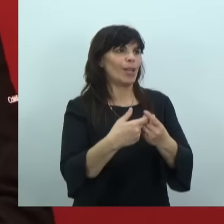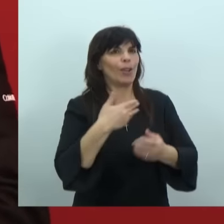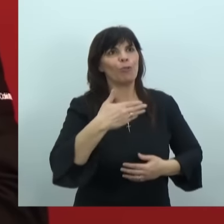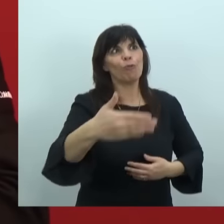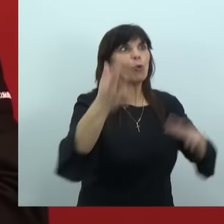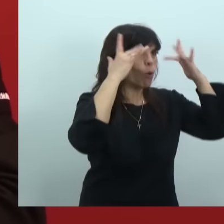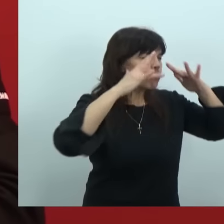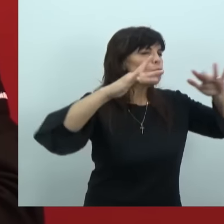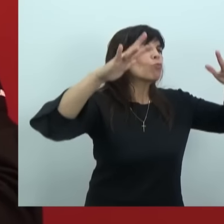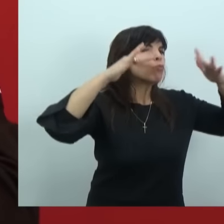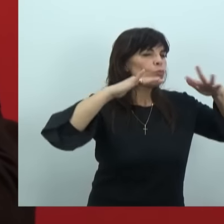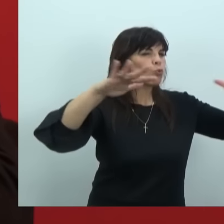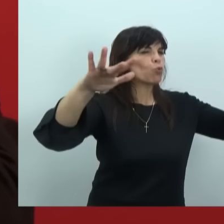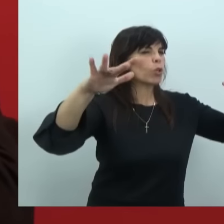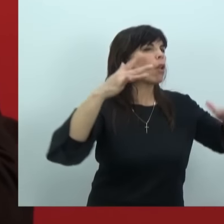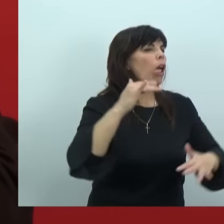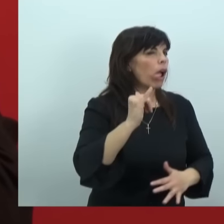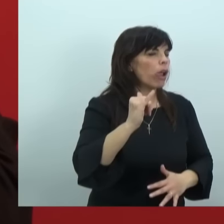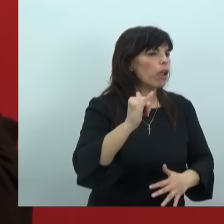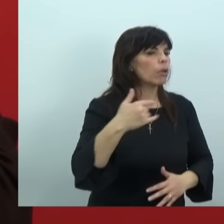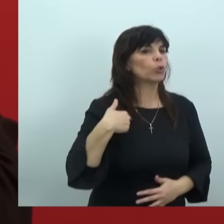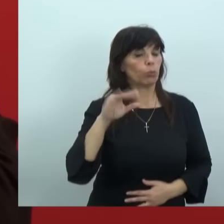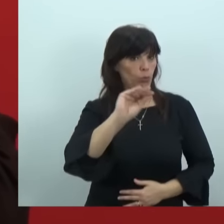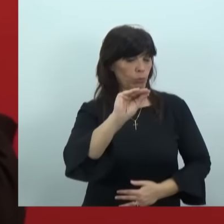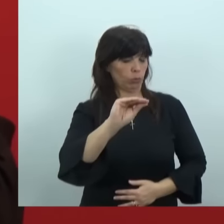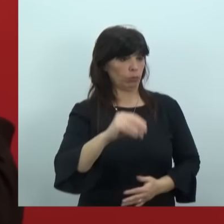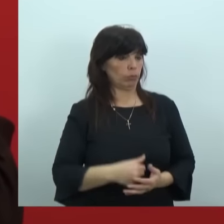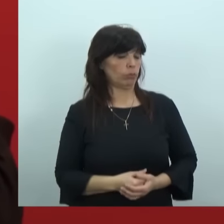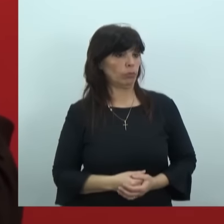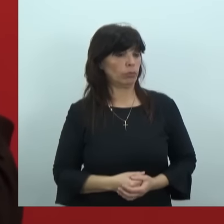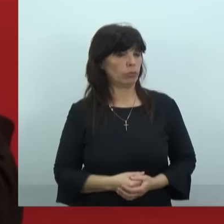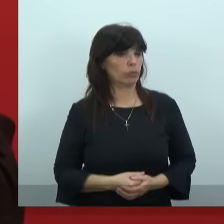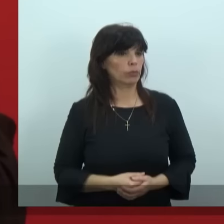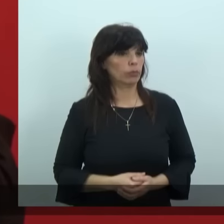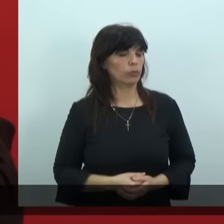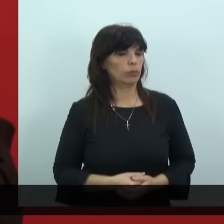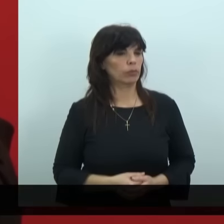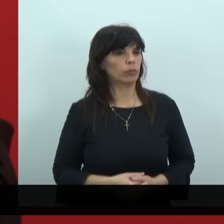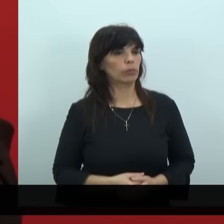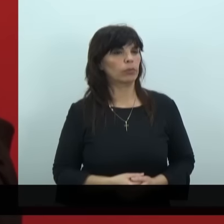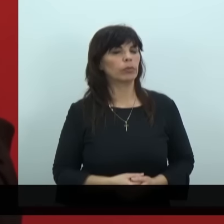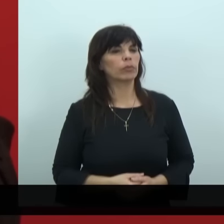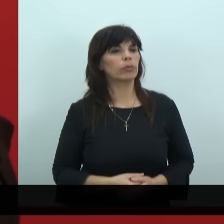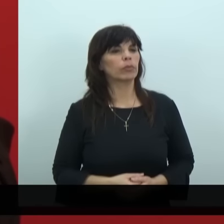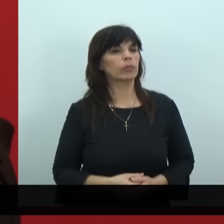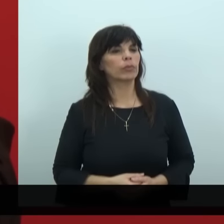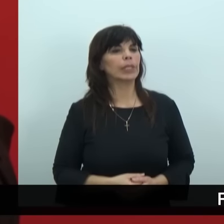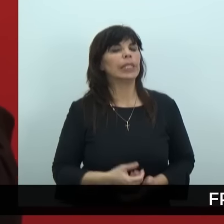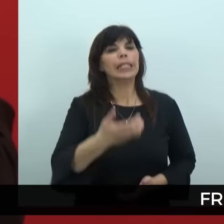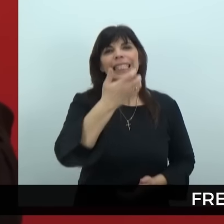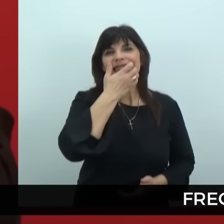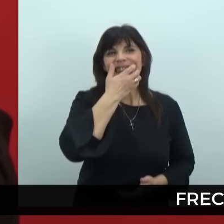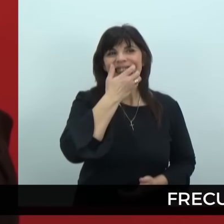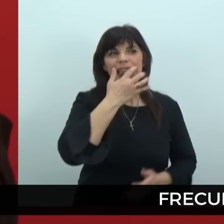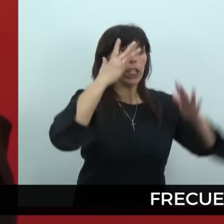futuro? Pregunta, ¿qué dirías si los sueños que tú tienes no son tuyos,